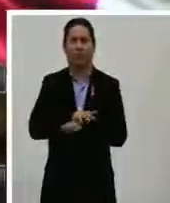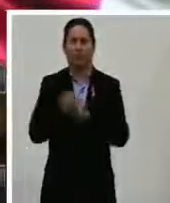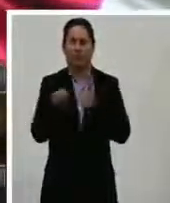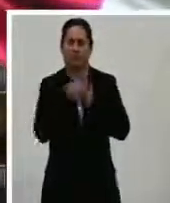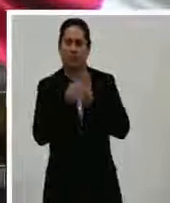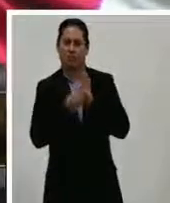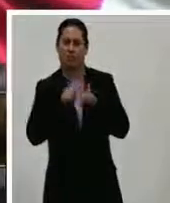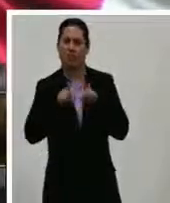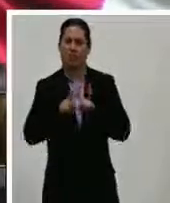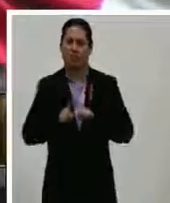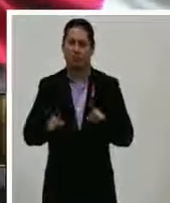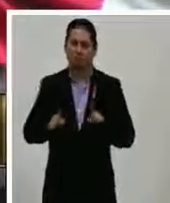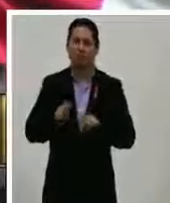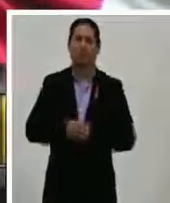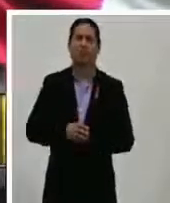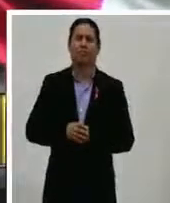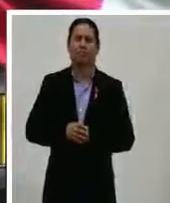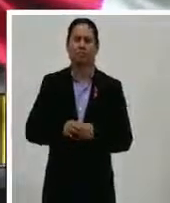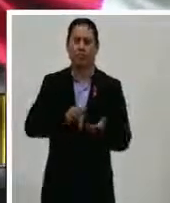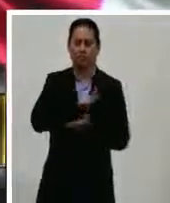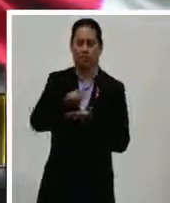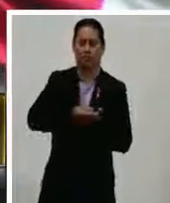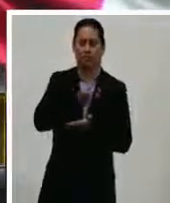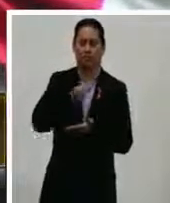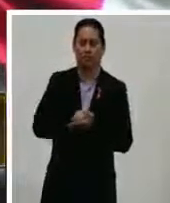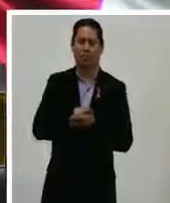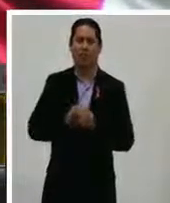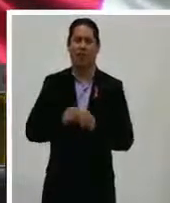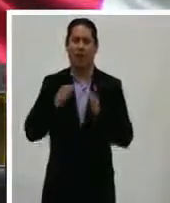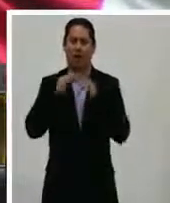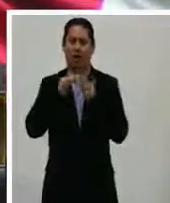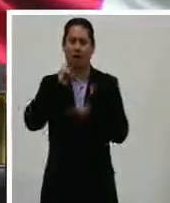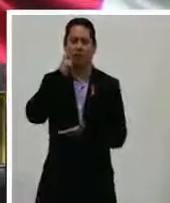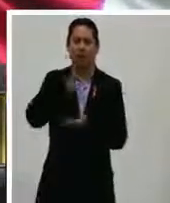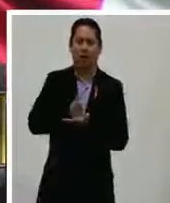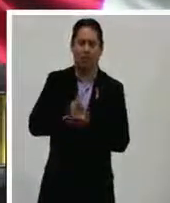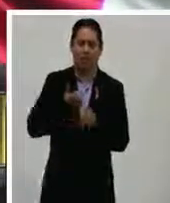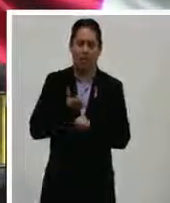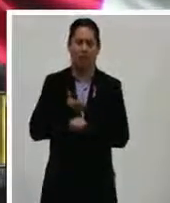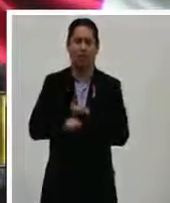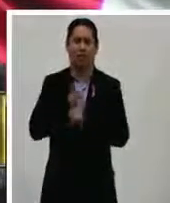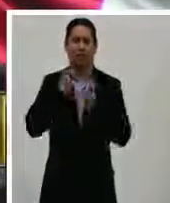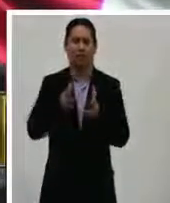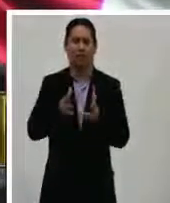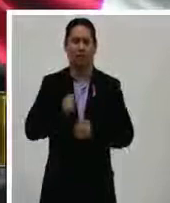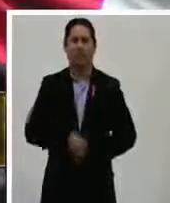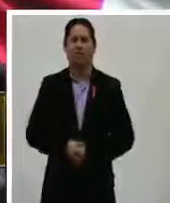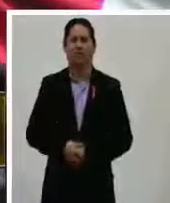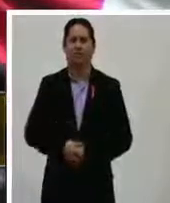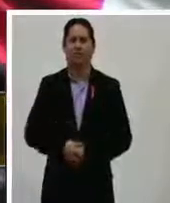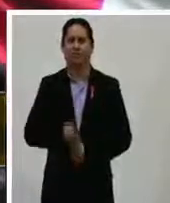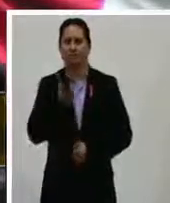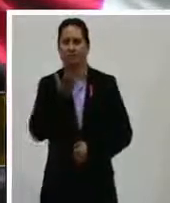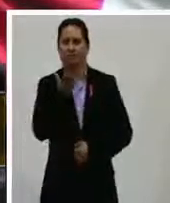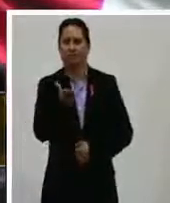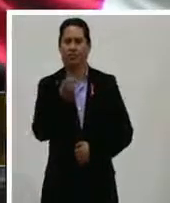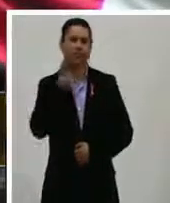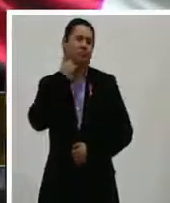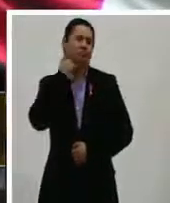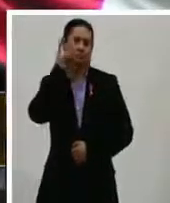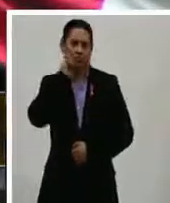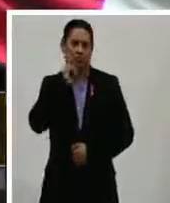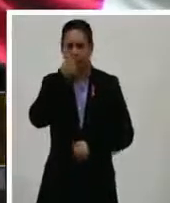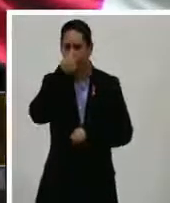y adicionan diversas disposiciones de la ley de catastro para el estado de chiapas por lo que solicitó a la